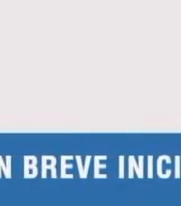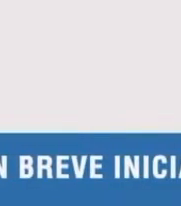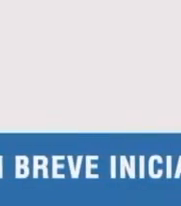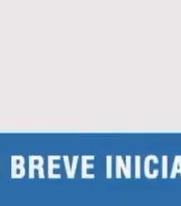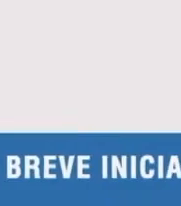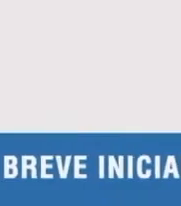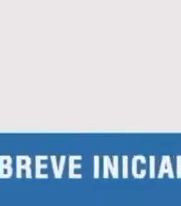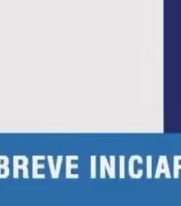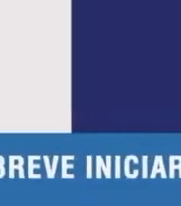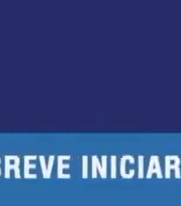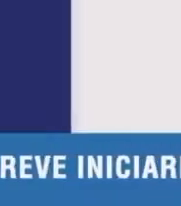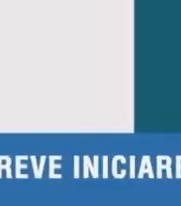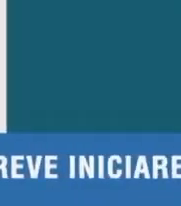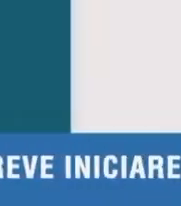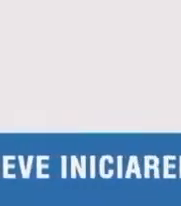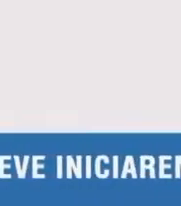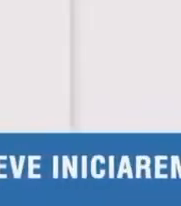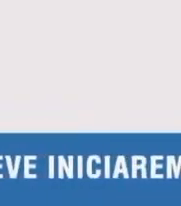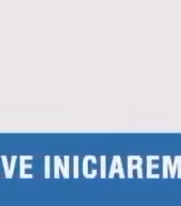ah